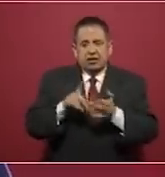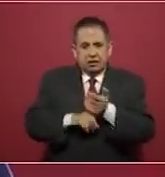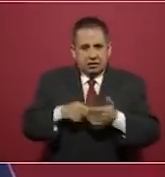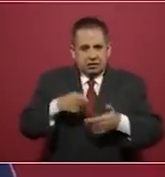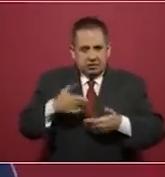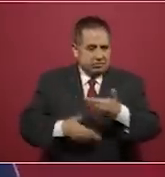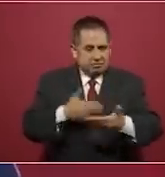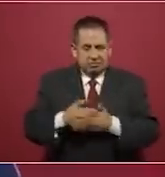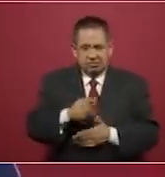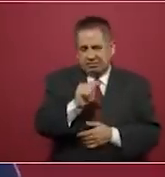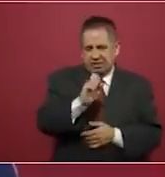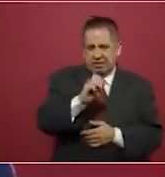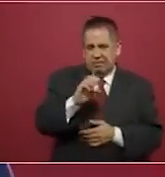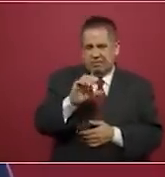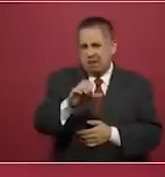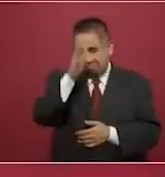tratado